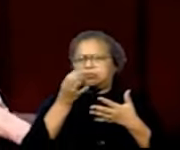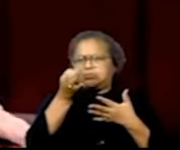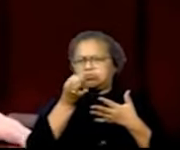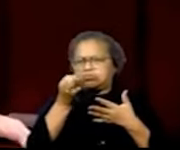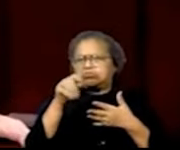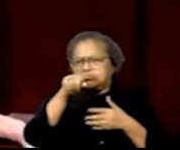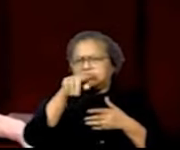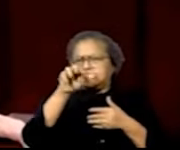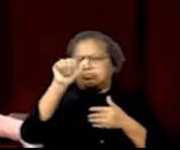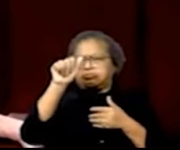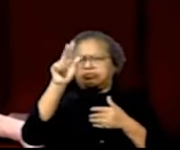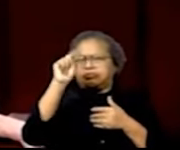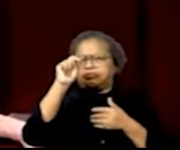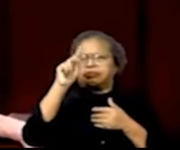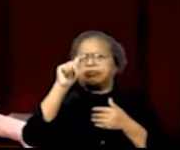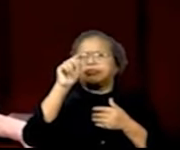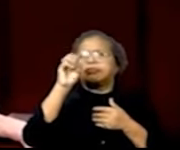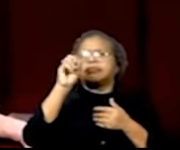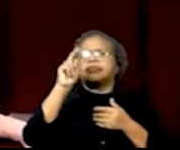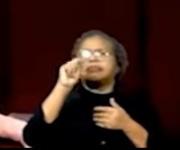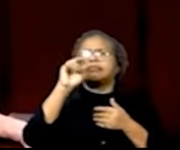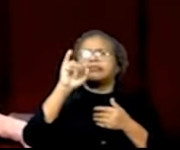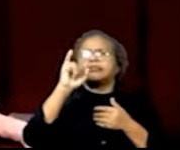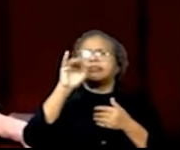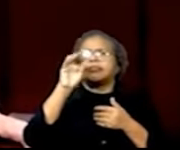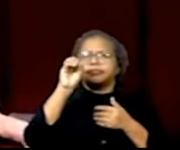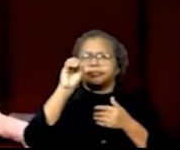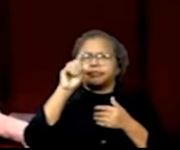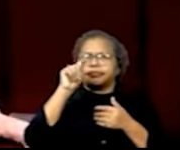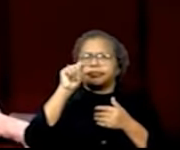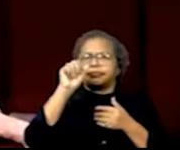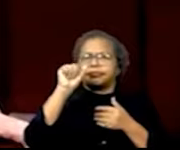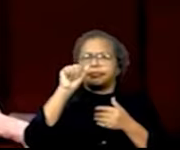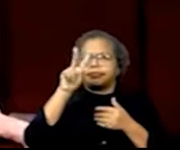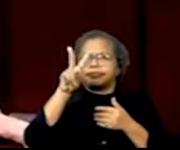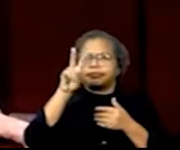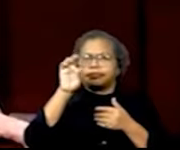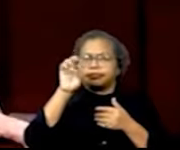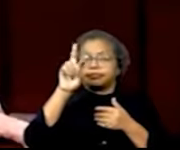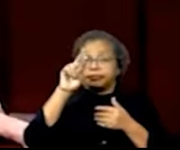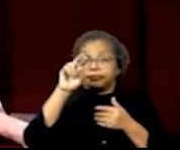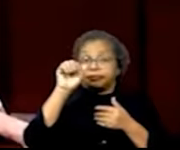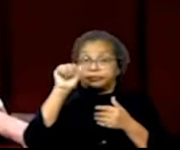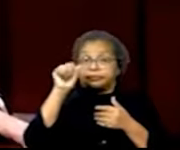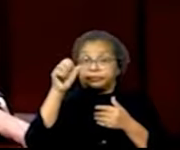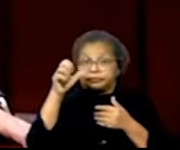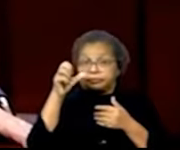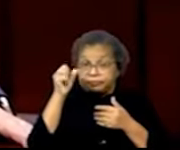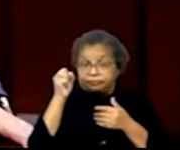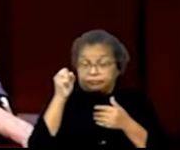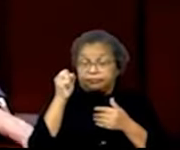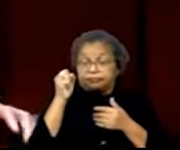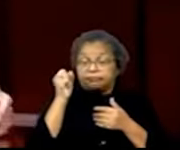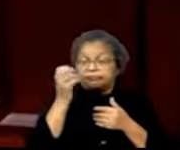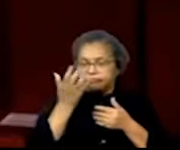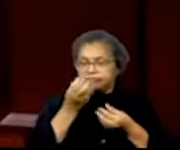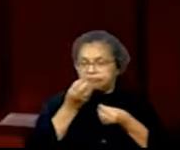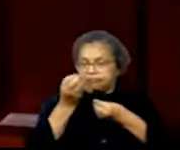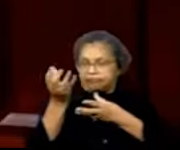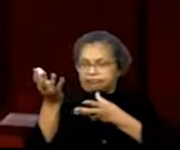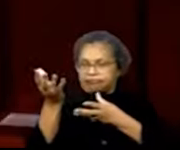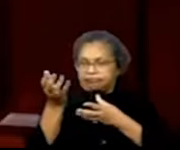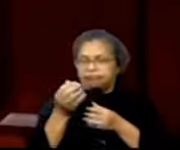a la elección del 2016. Esa reforma constitucional del 2015 lo que hizo